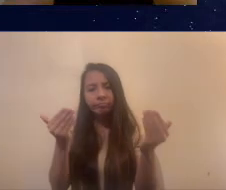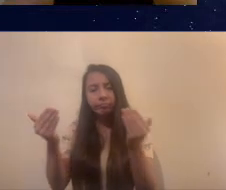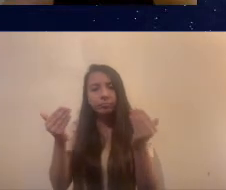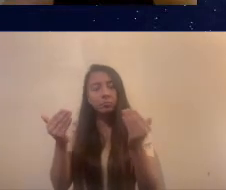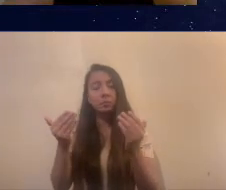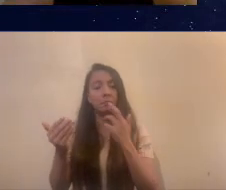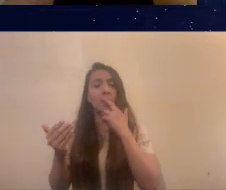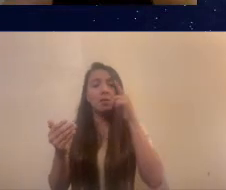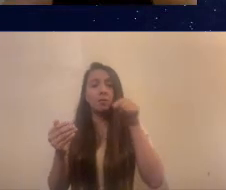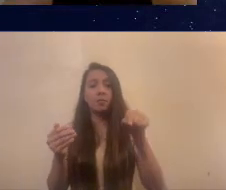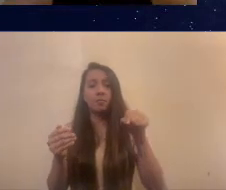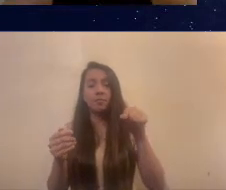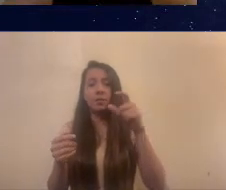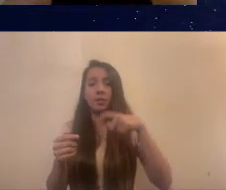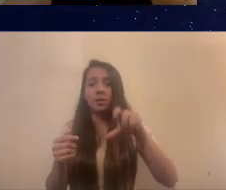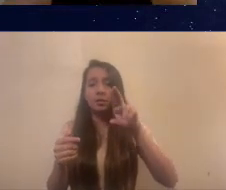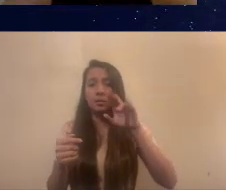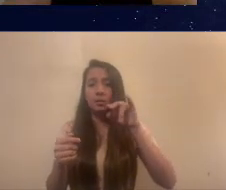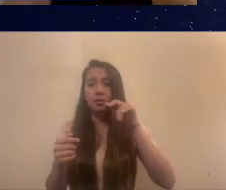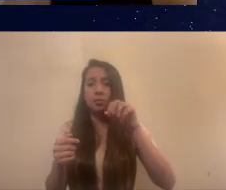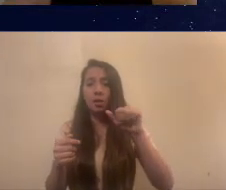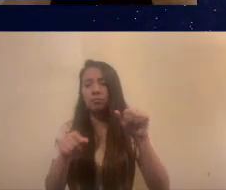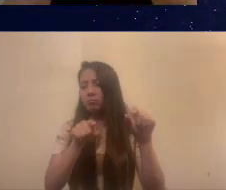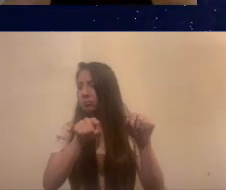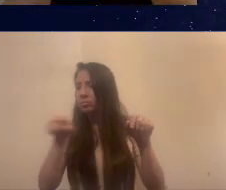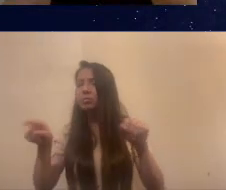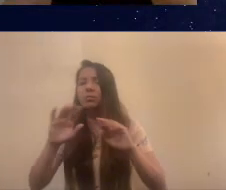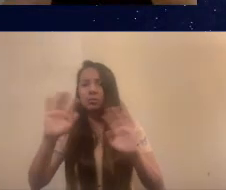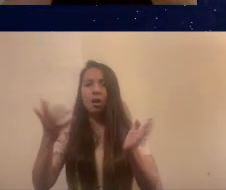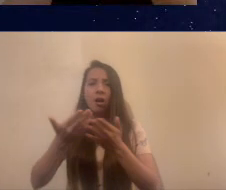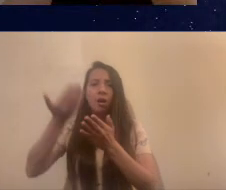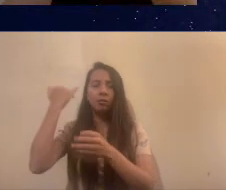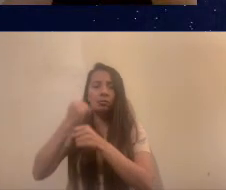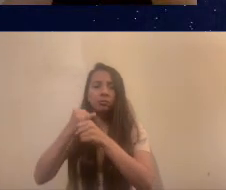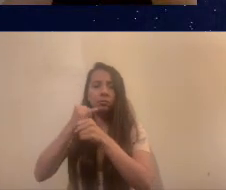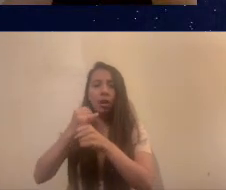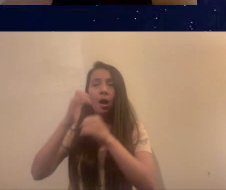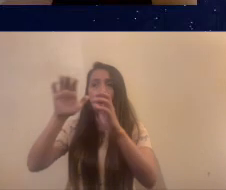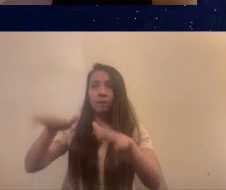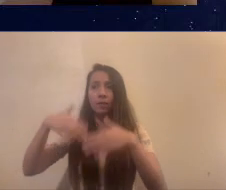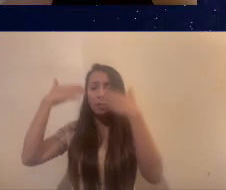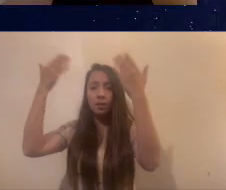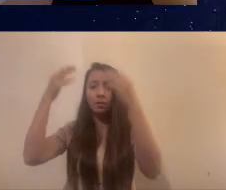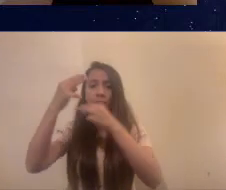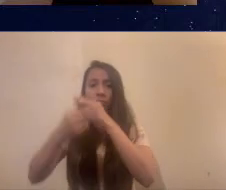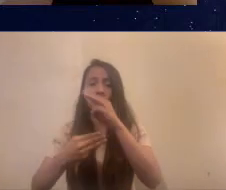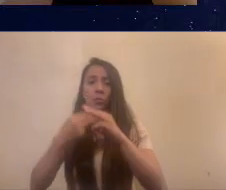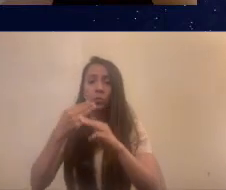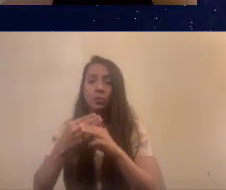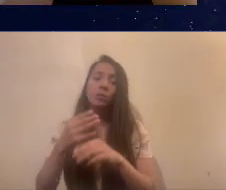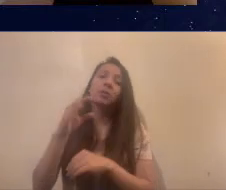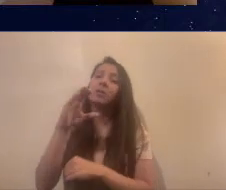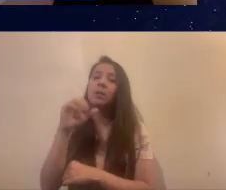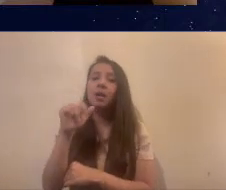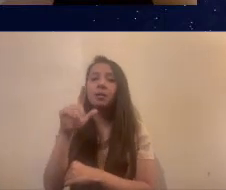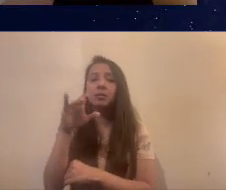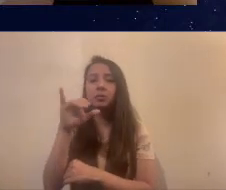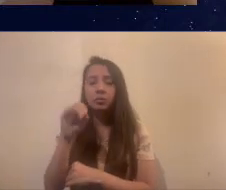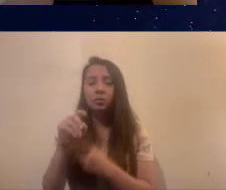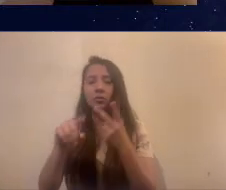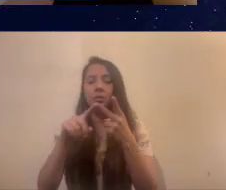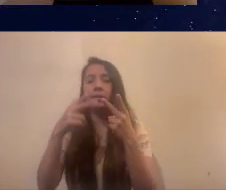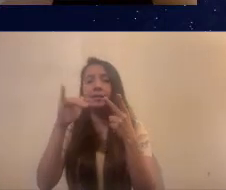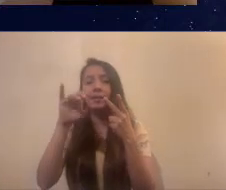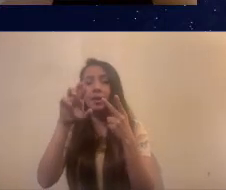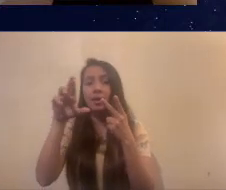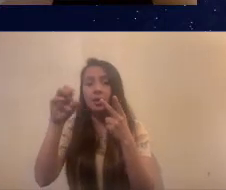con respecto a estos otros alimentos que sí han sido estudiados en la Estación Espacial, por ejemplo. El contenido de